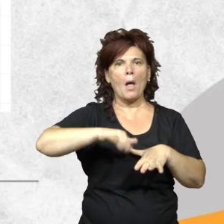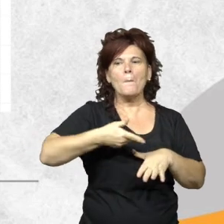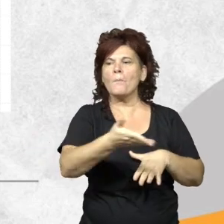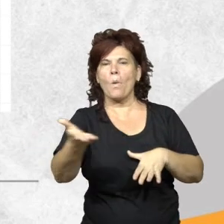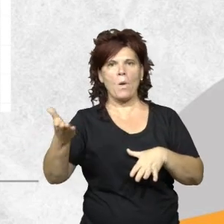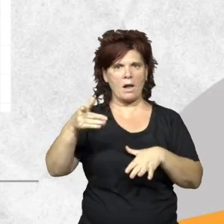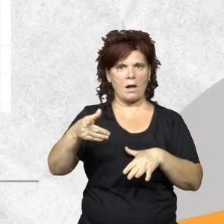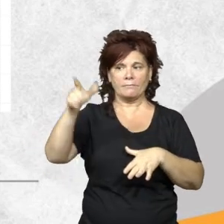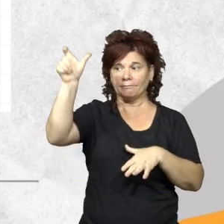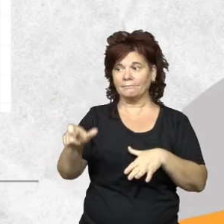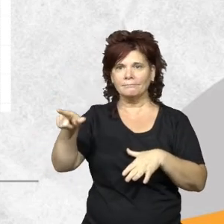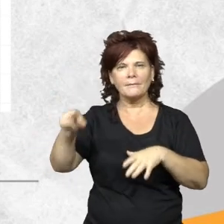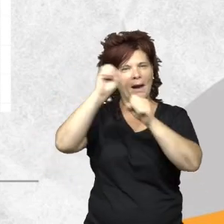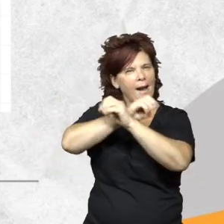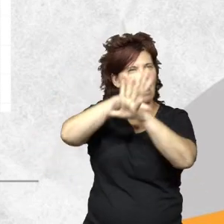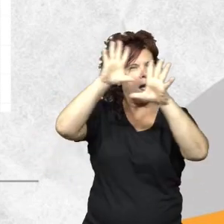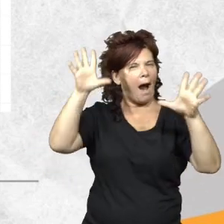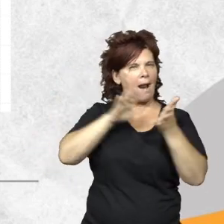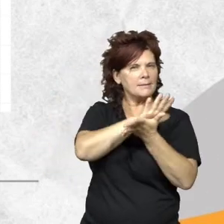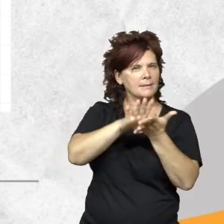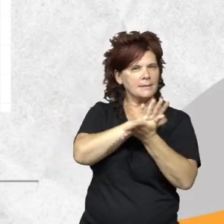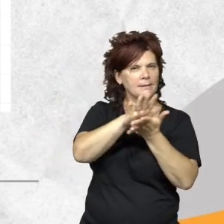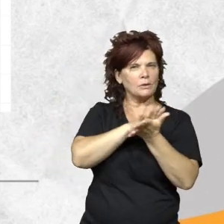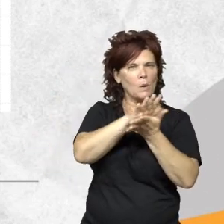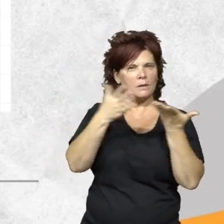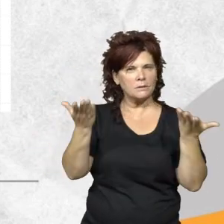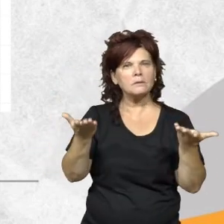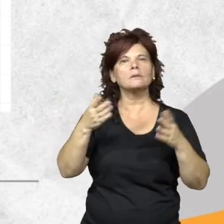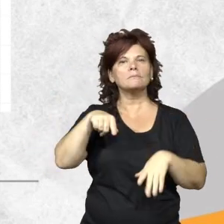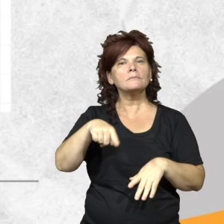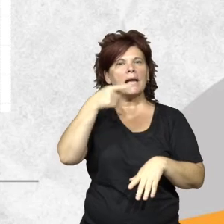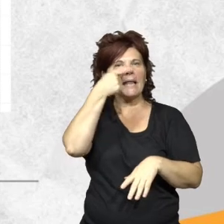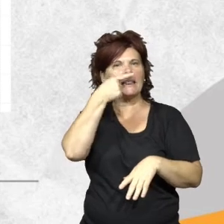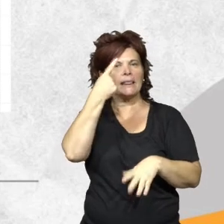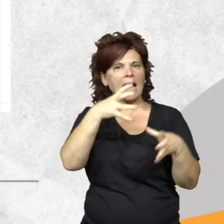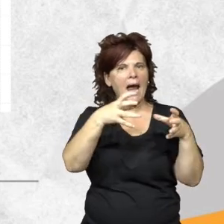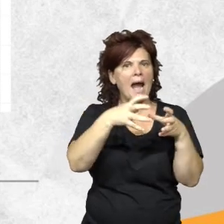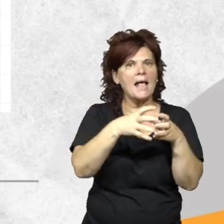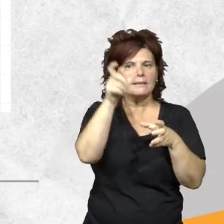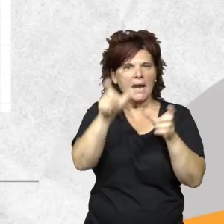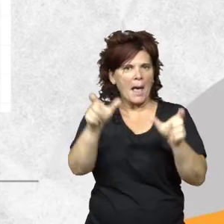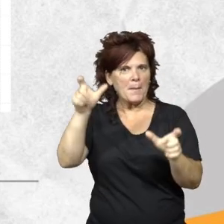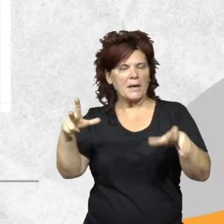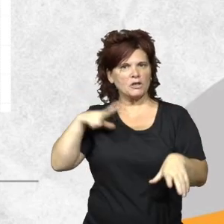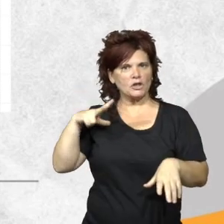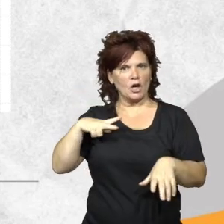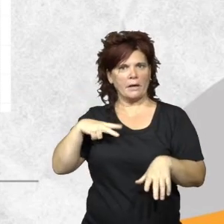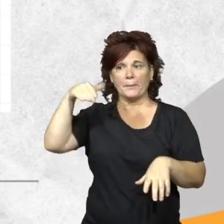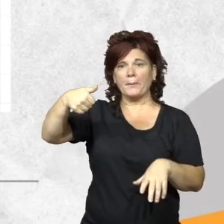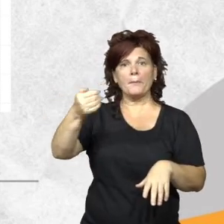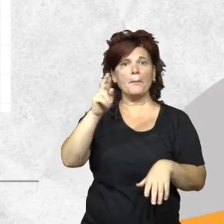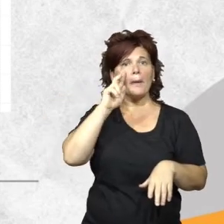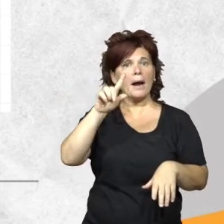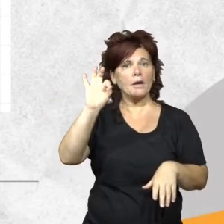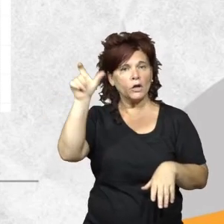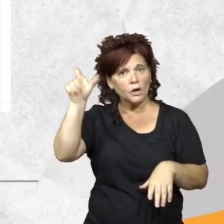claro. La normativa ambiental es de orden público, por lo tanto prevalece sobre los intereses de los particulares. Don Mario nos